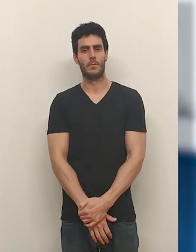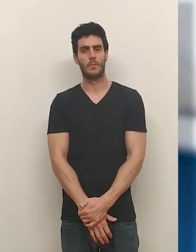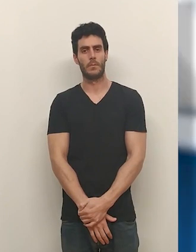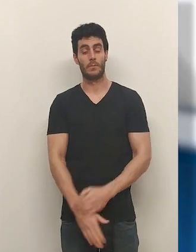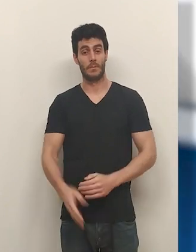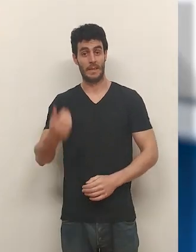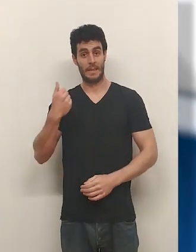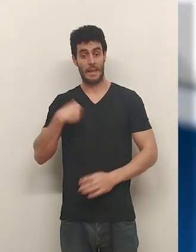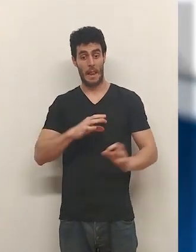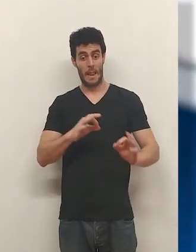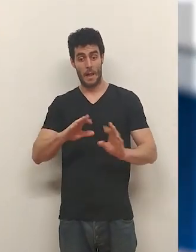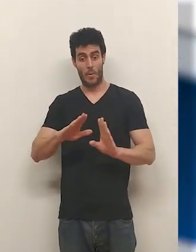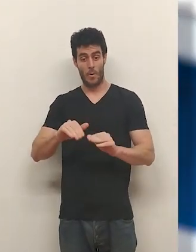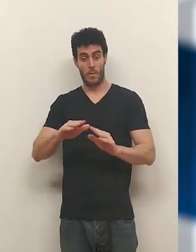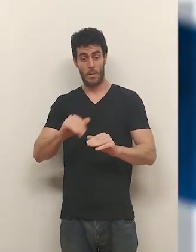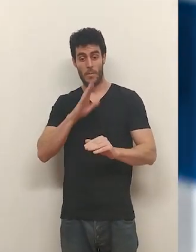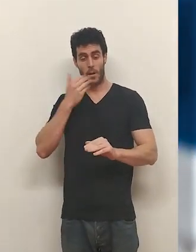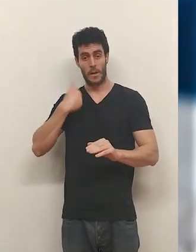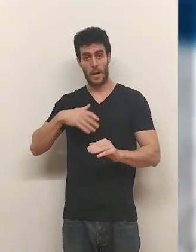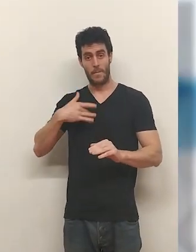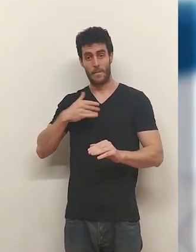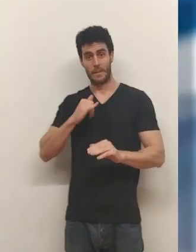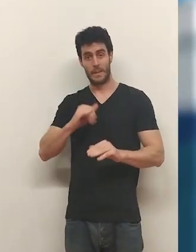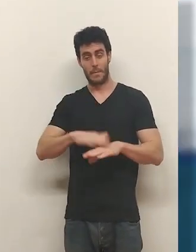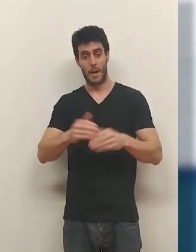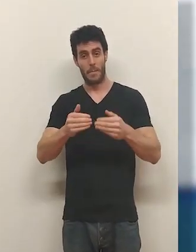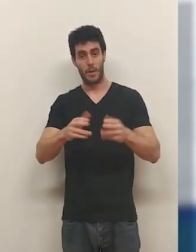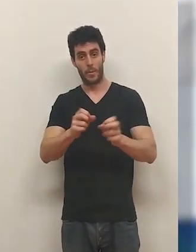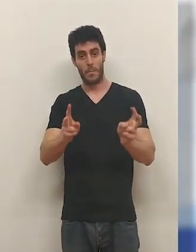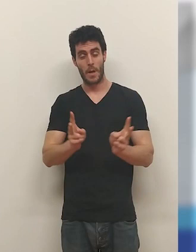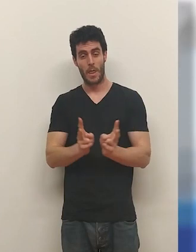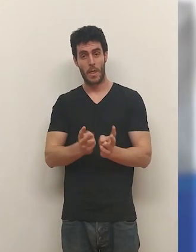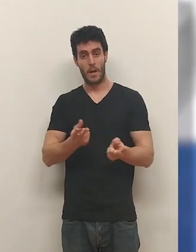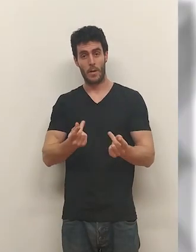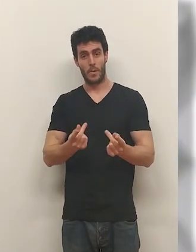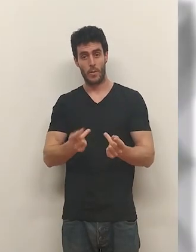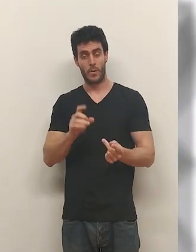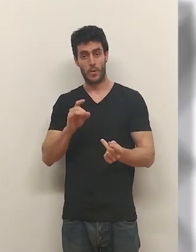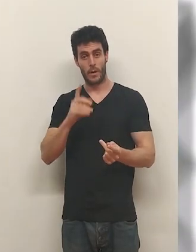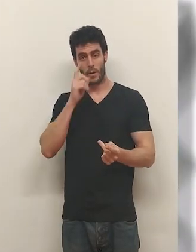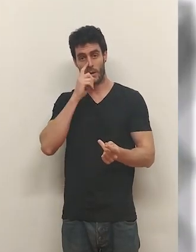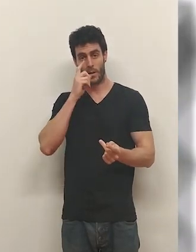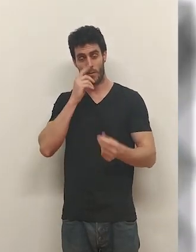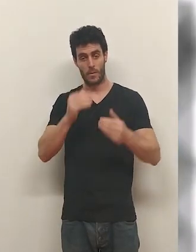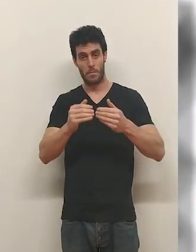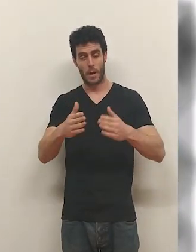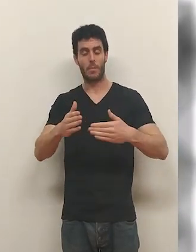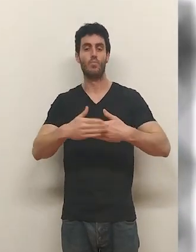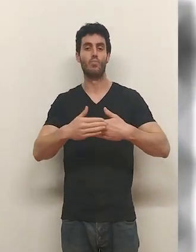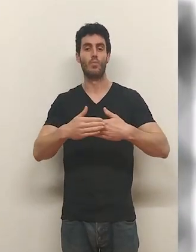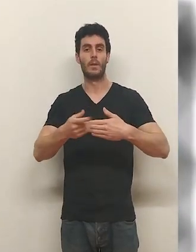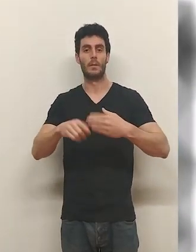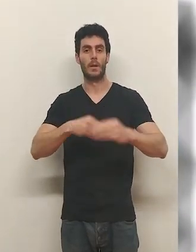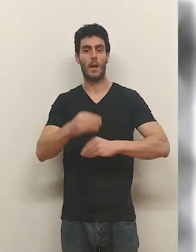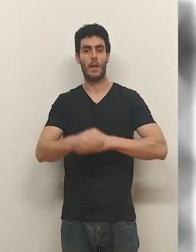Se están dando los últimos preparativos y es que ya hay fecha para la apertura de las piscinas municipales en Logroño. El 15 de junio se abrirán las puertas